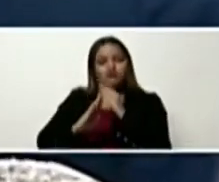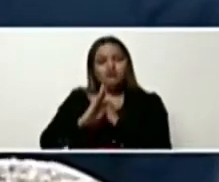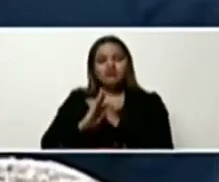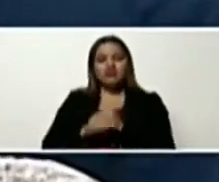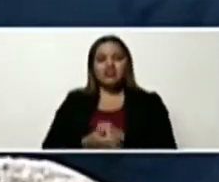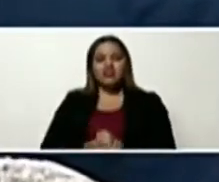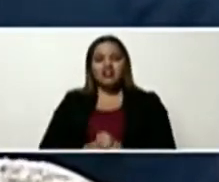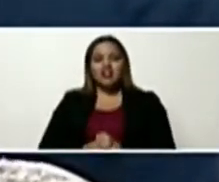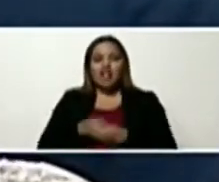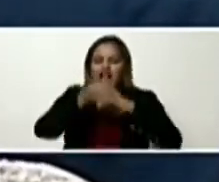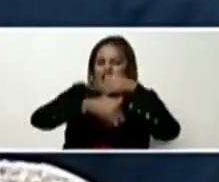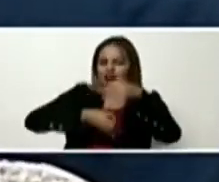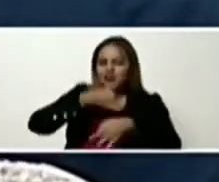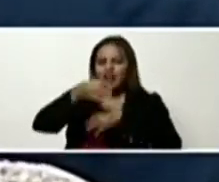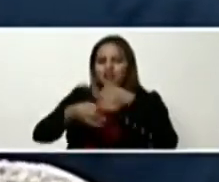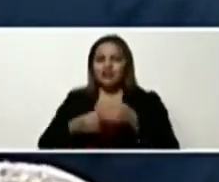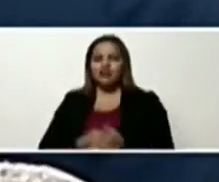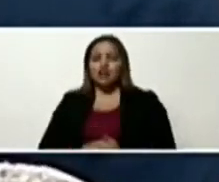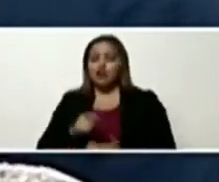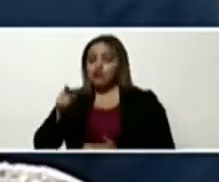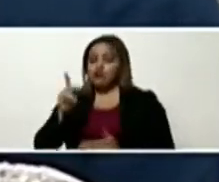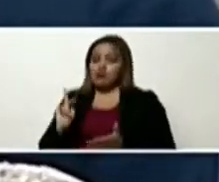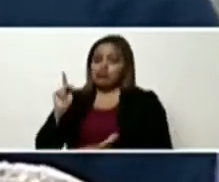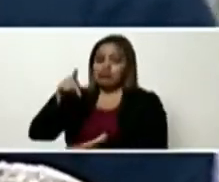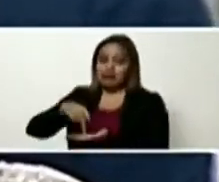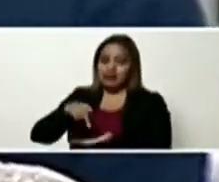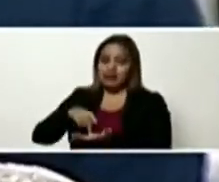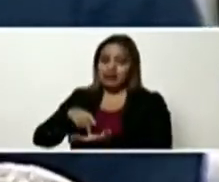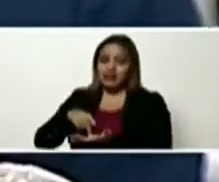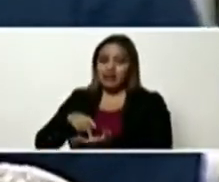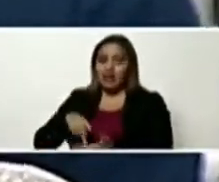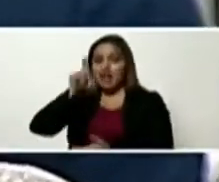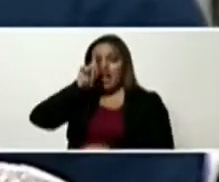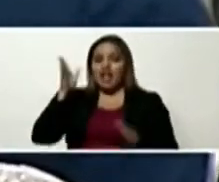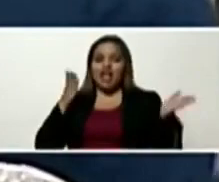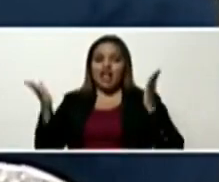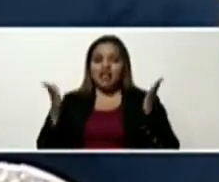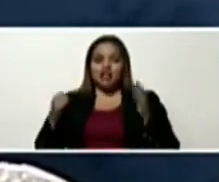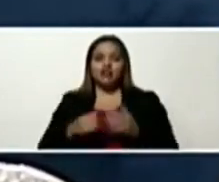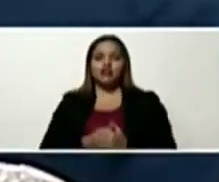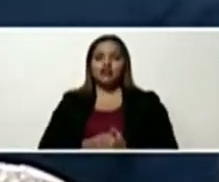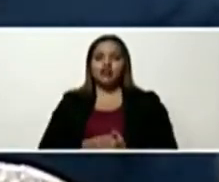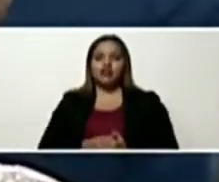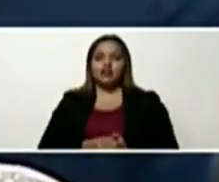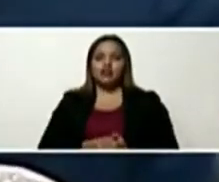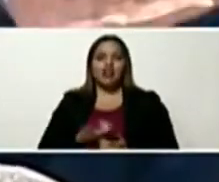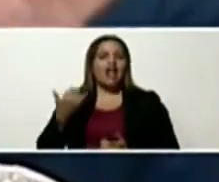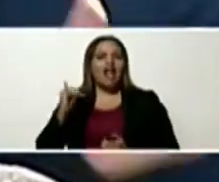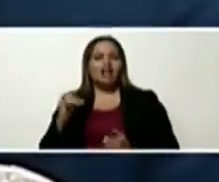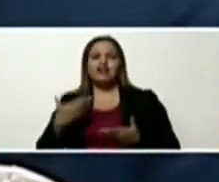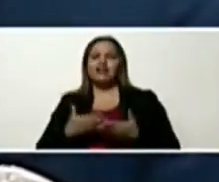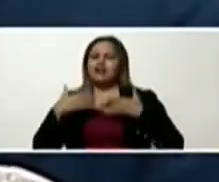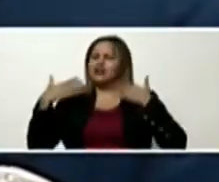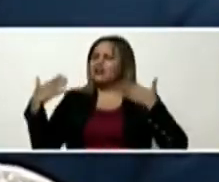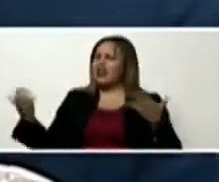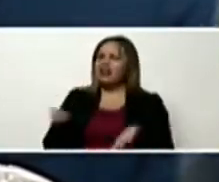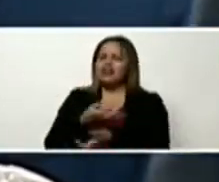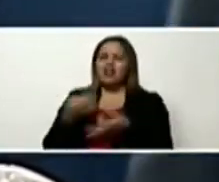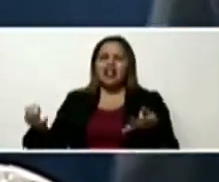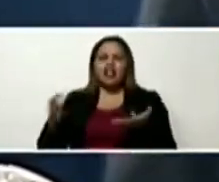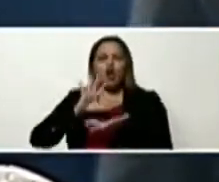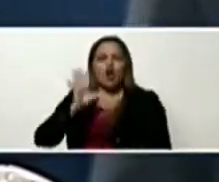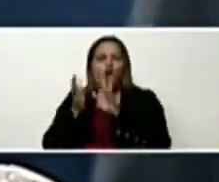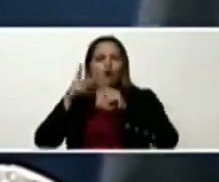relato, que su visita allí a Egipto y a Sharm el Sheikh fue un enorme éxito